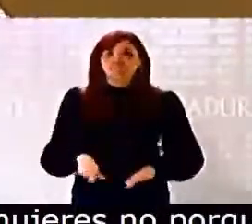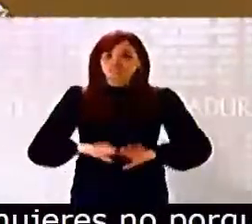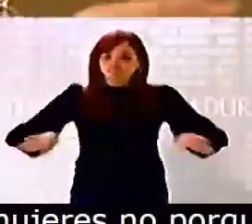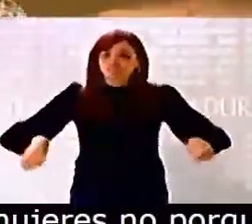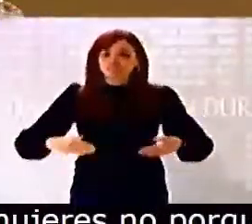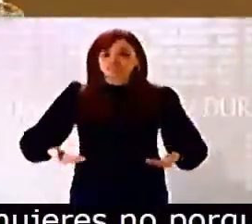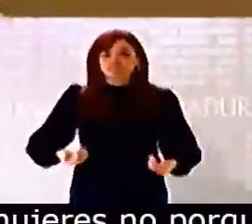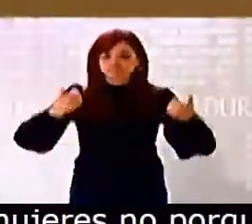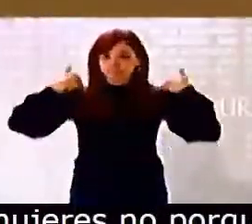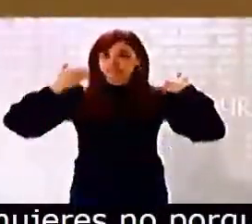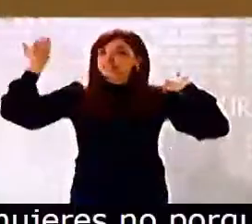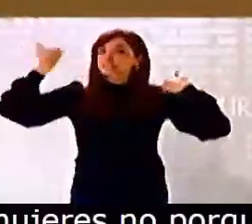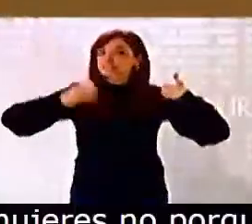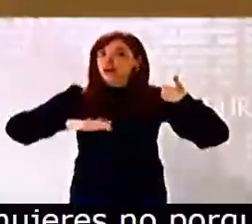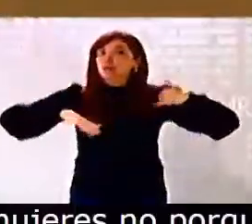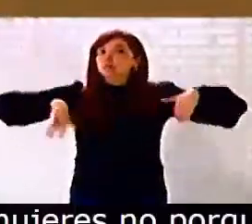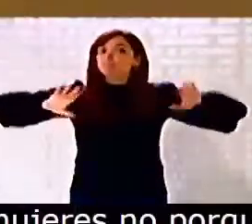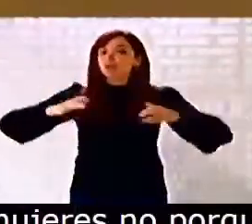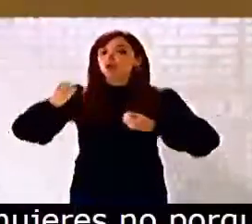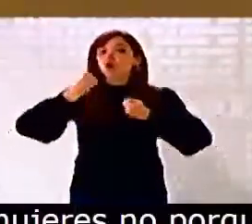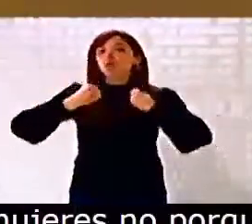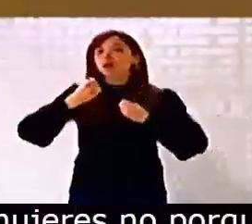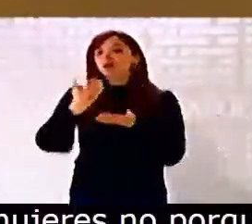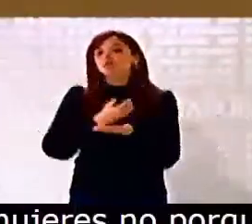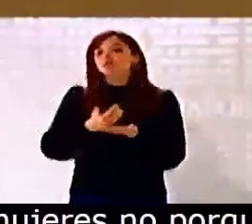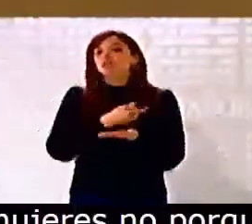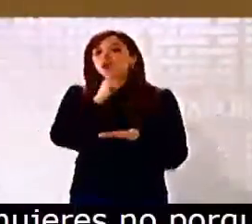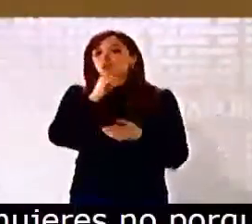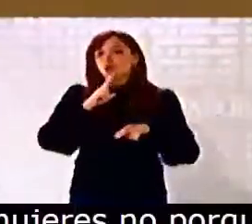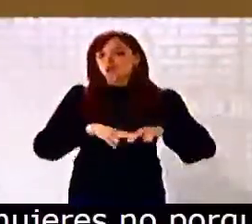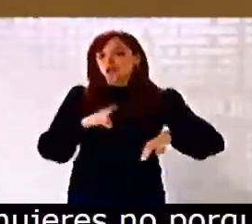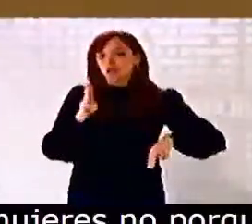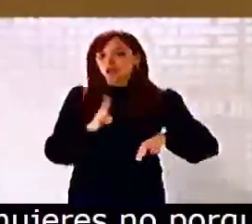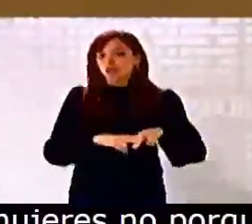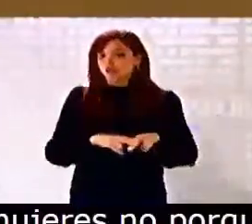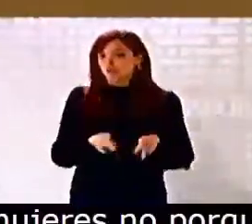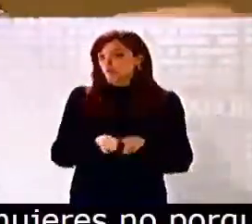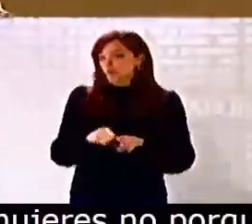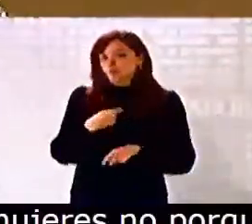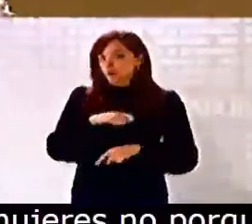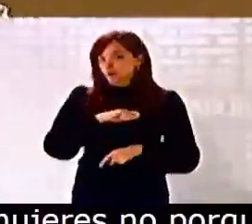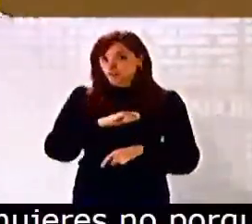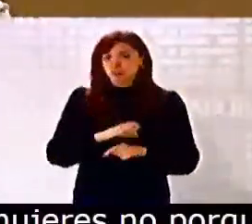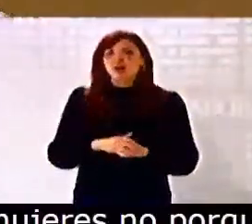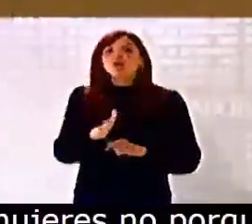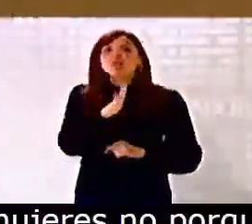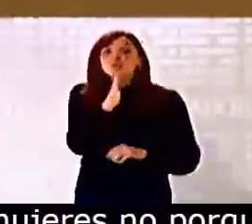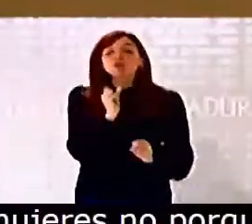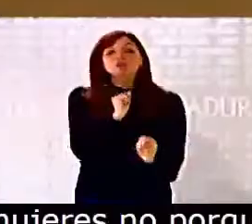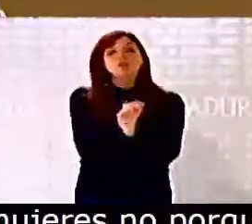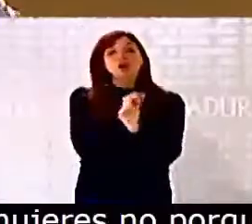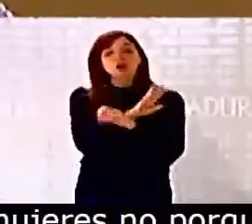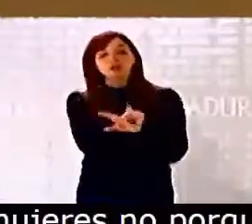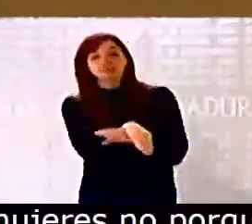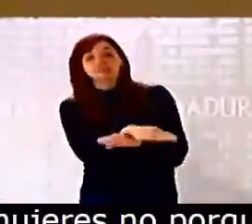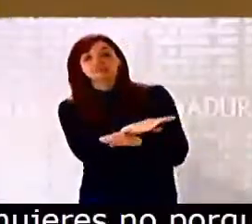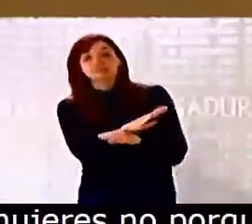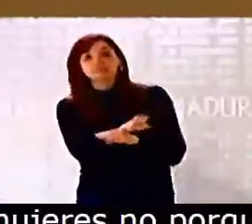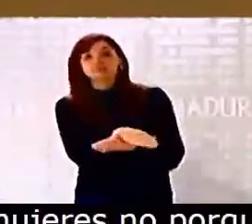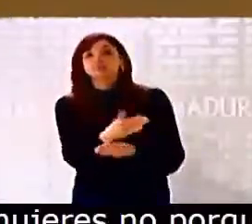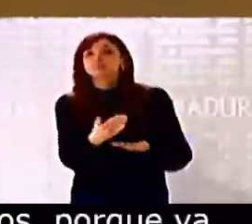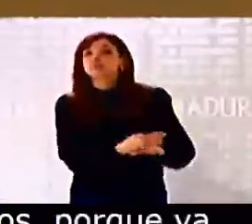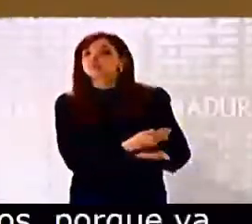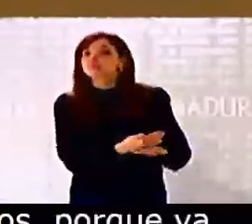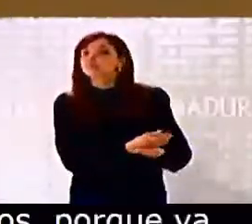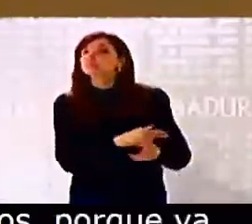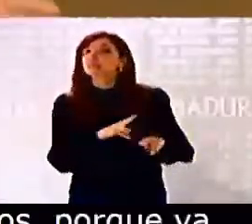pero lo están en la economía sumergida de esta región y del conjunto del país. porque los trabajos de los cuidados están en la economía